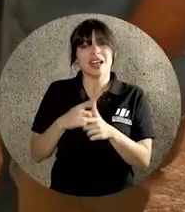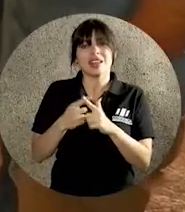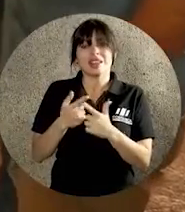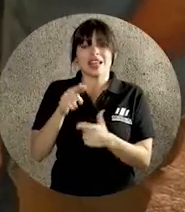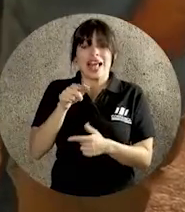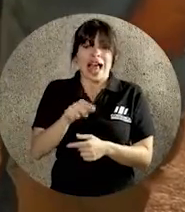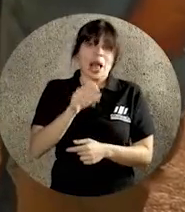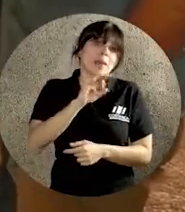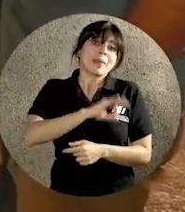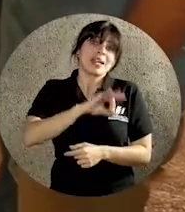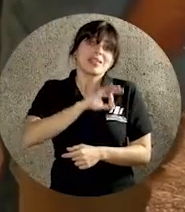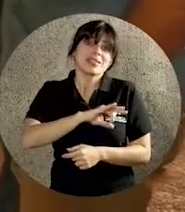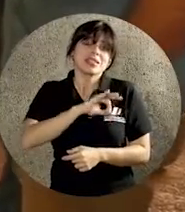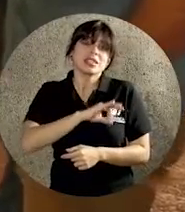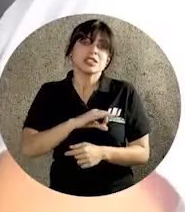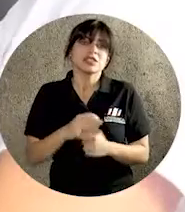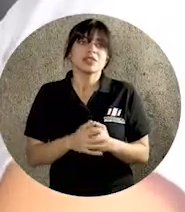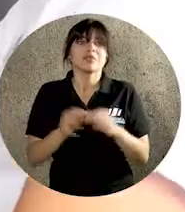el beneficio